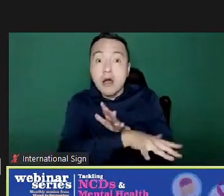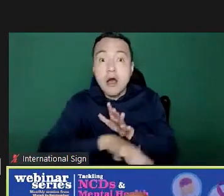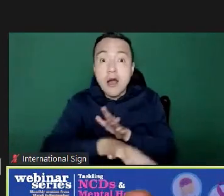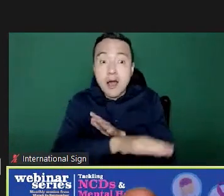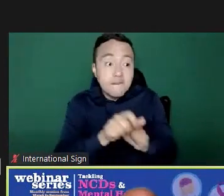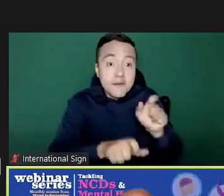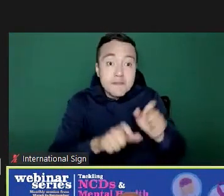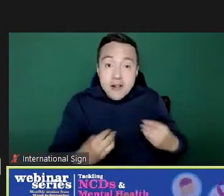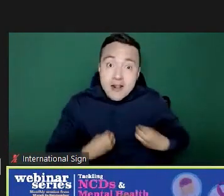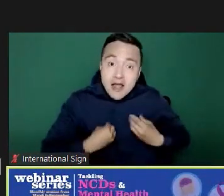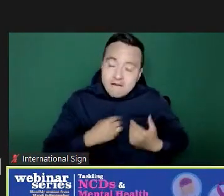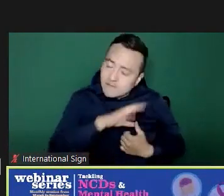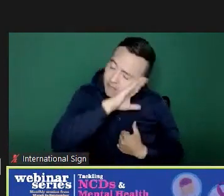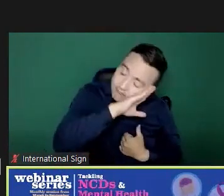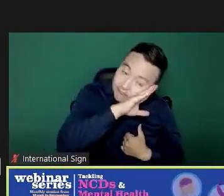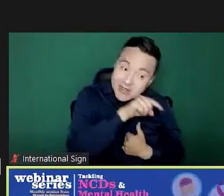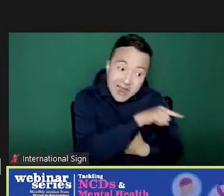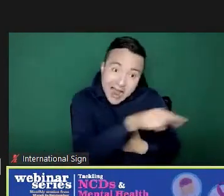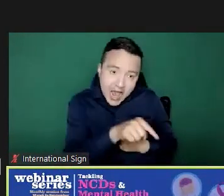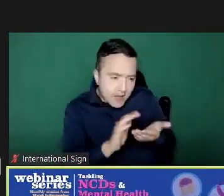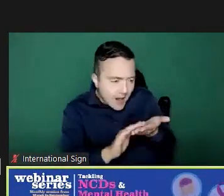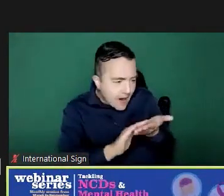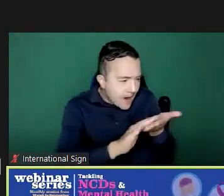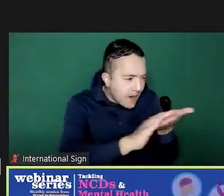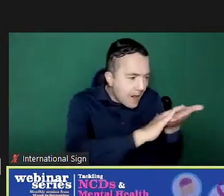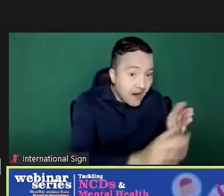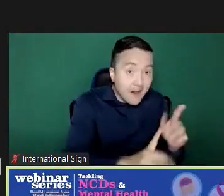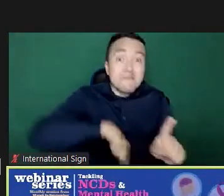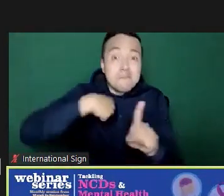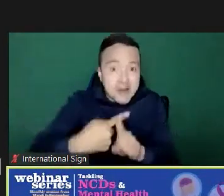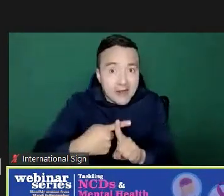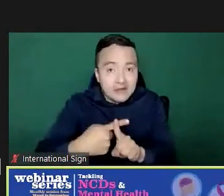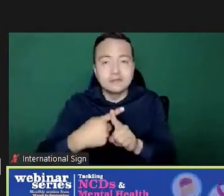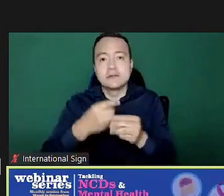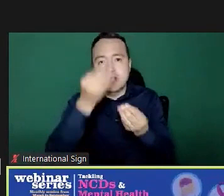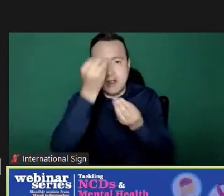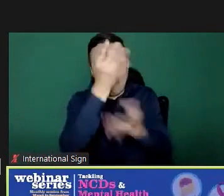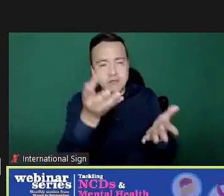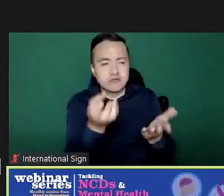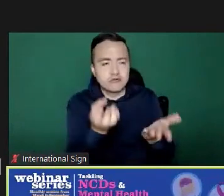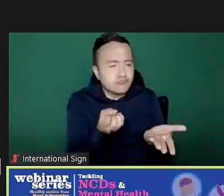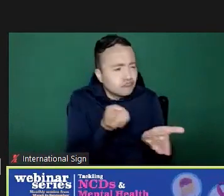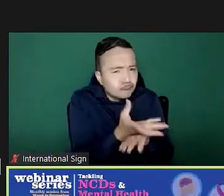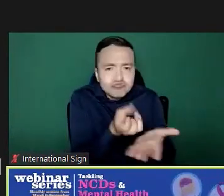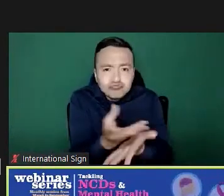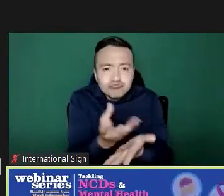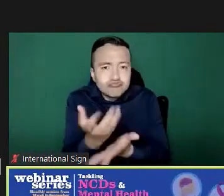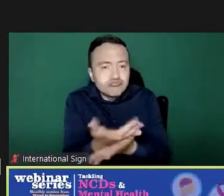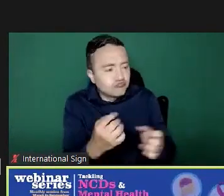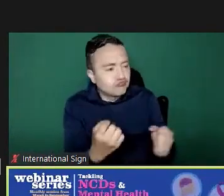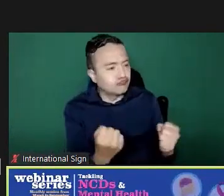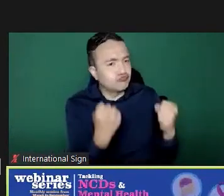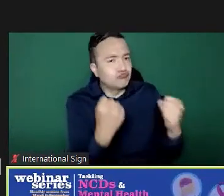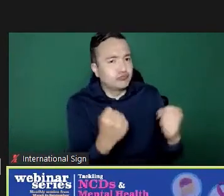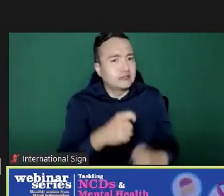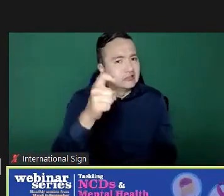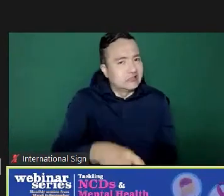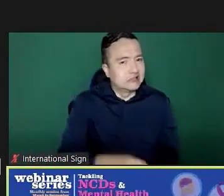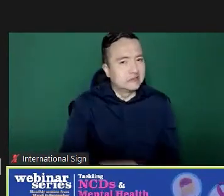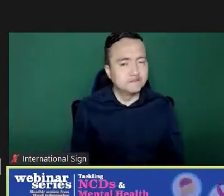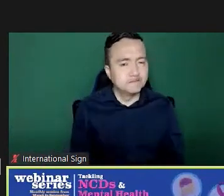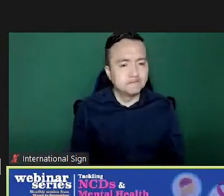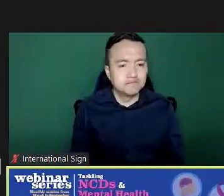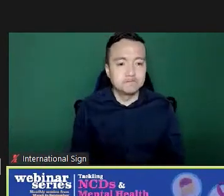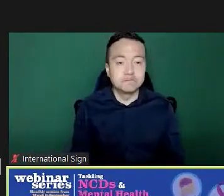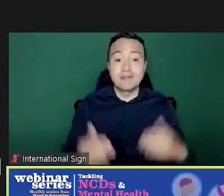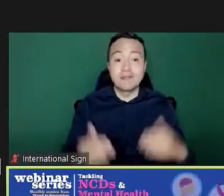perdón. Ahora, en cuanto al enfoque sistémico para mejorar las CNTs como programa prioritario, vemos la ampliación